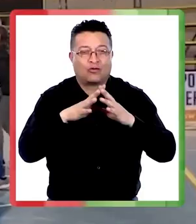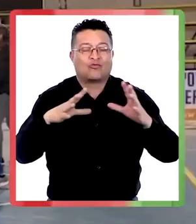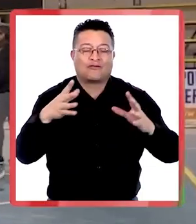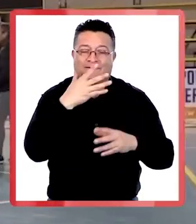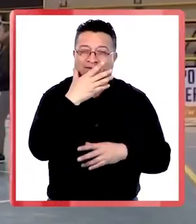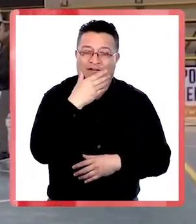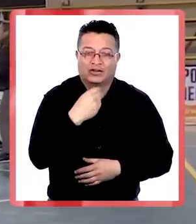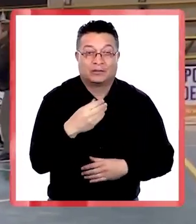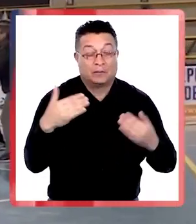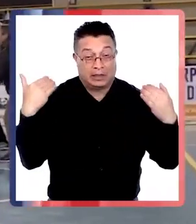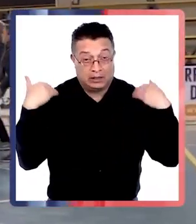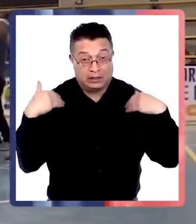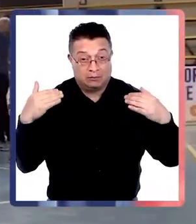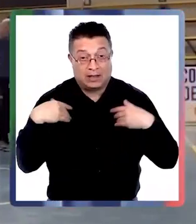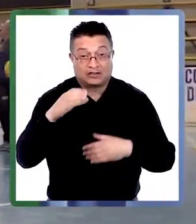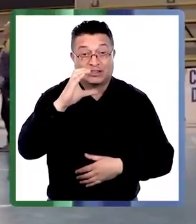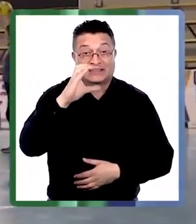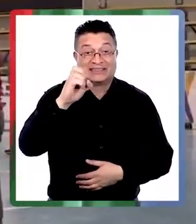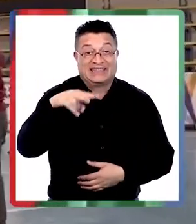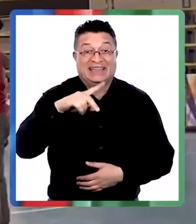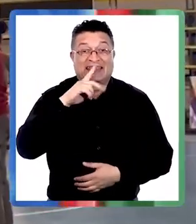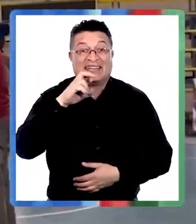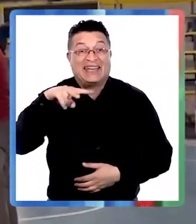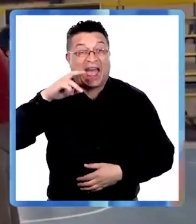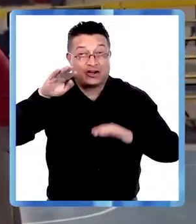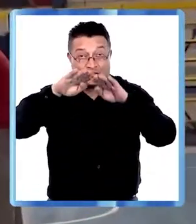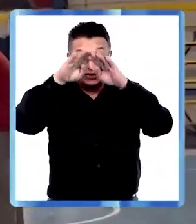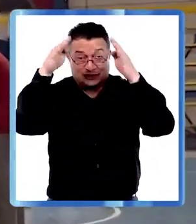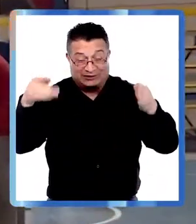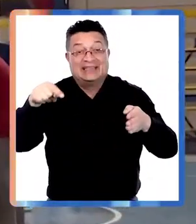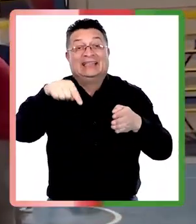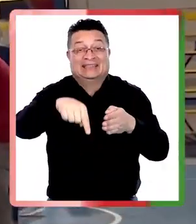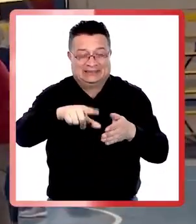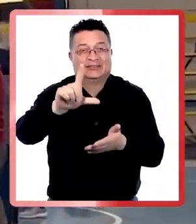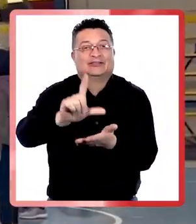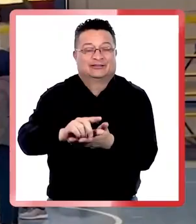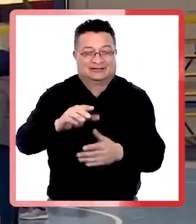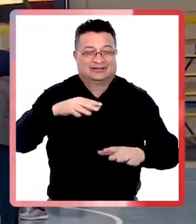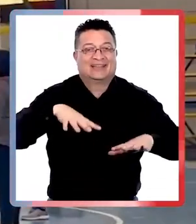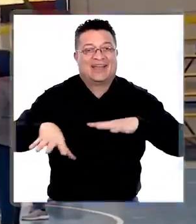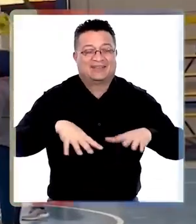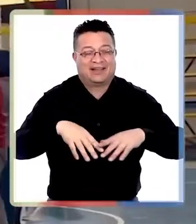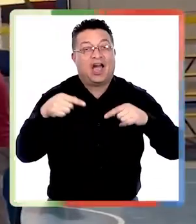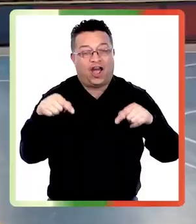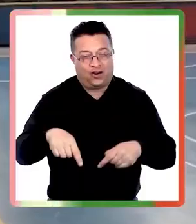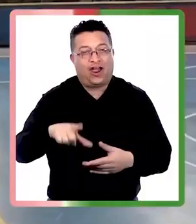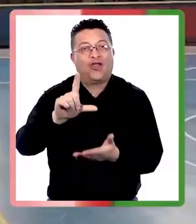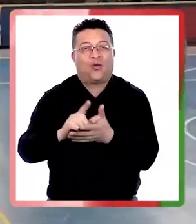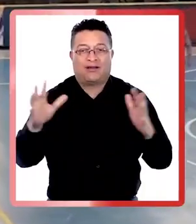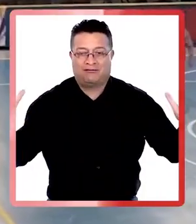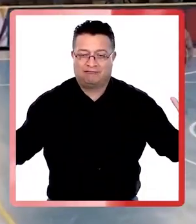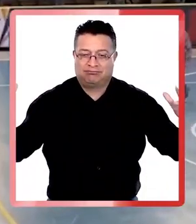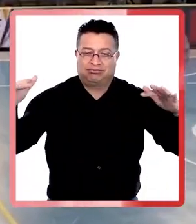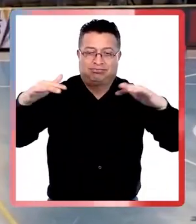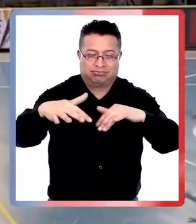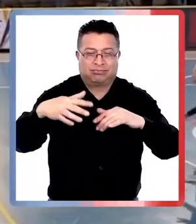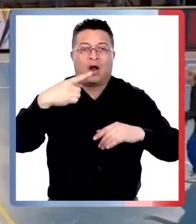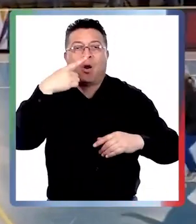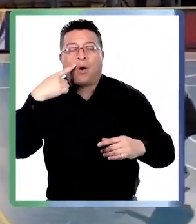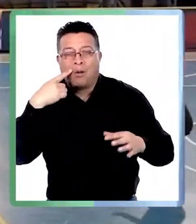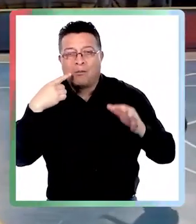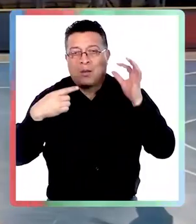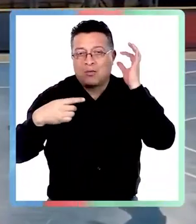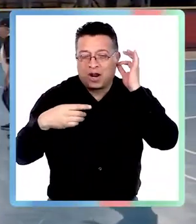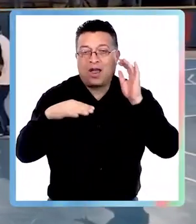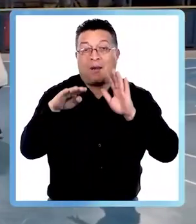una experiencia súper bonita. Gimnasio Centenario, convertido en el epicentro de esta actividad, es ahora el lugar de encuentro donde